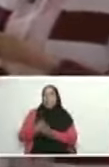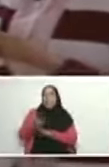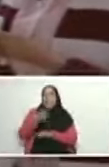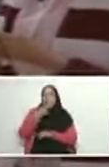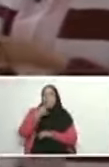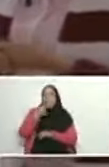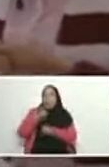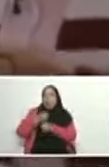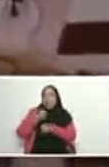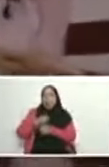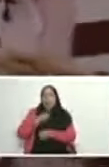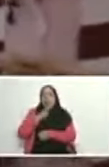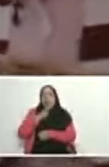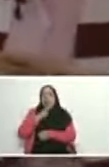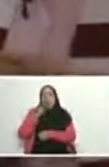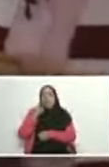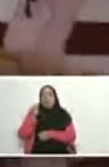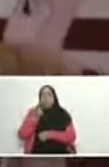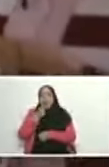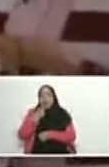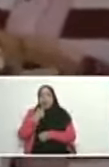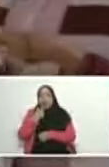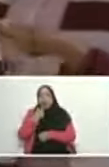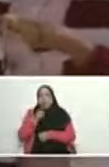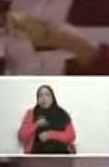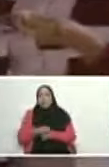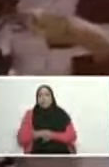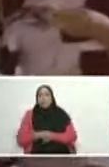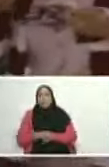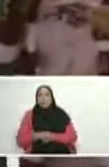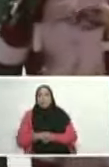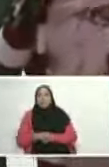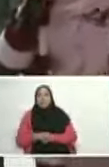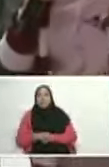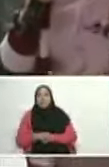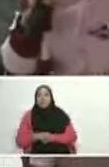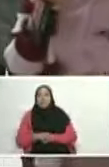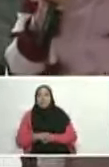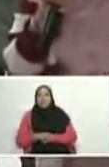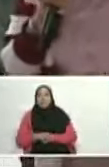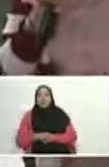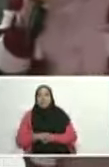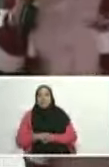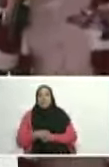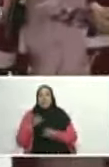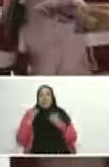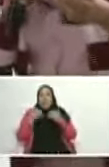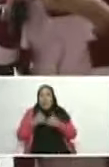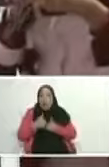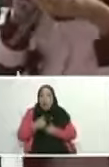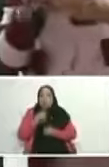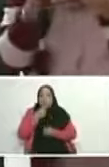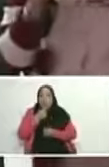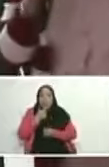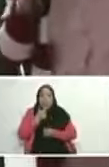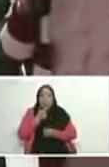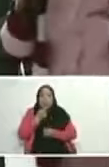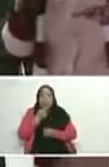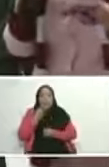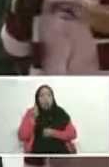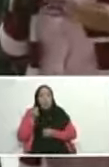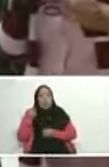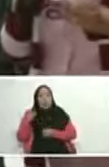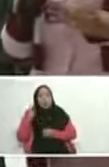hermoso que hacen? Ah. ¿Qué dice Cilita? Bueno, la verdad que uno viendo aquí a esta juventud y a